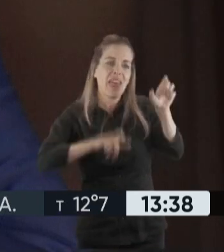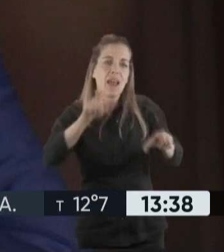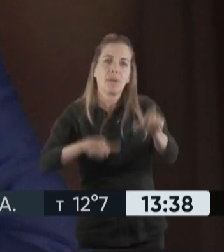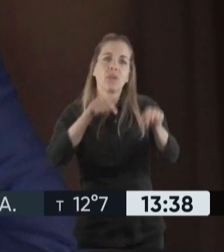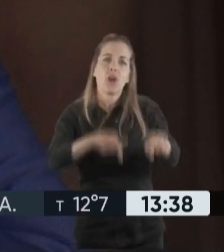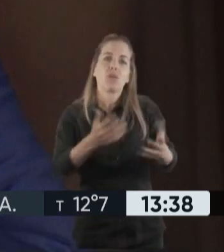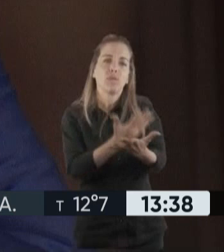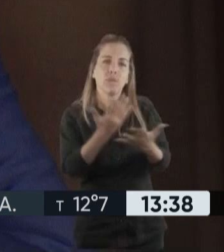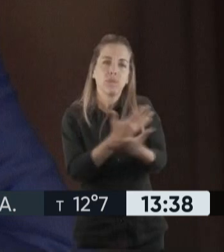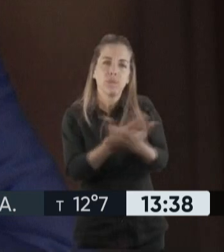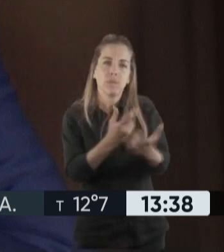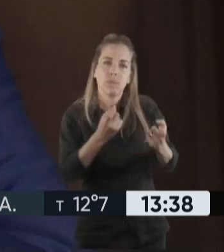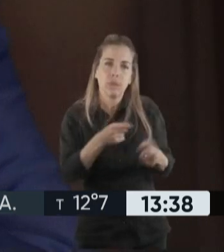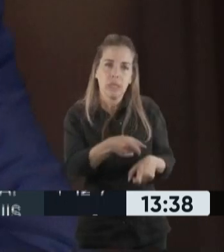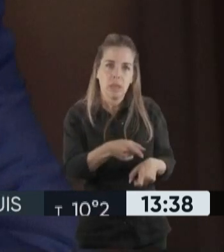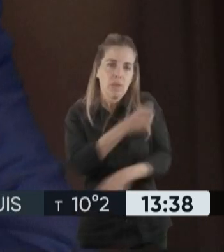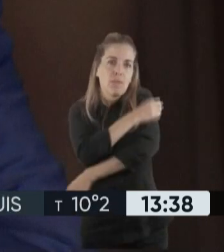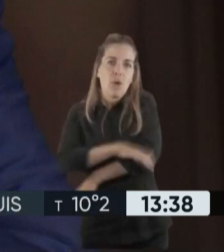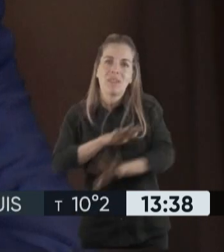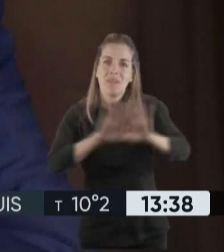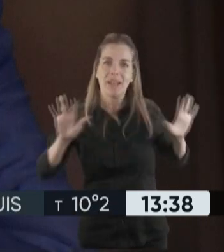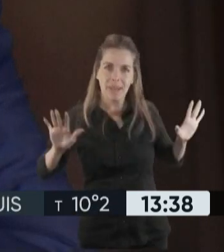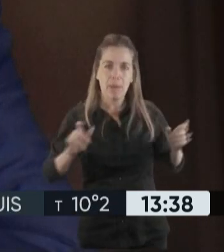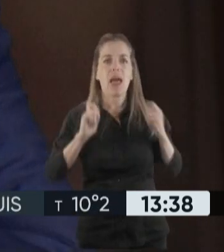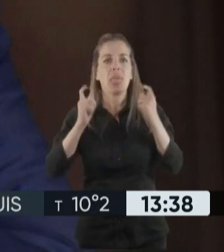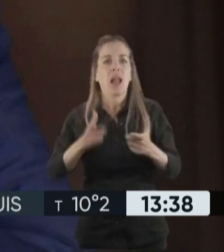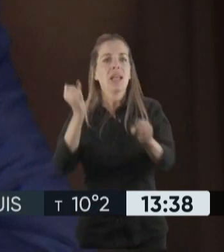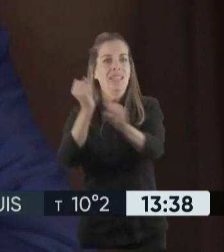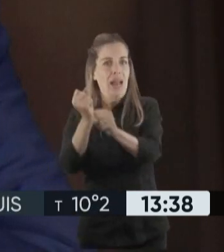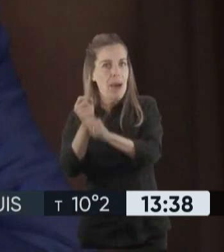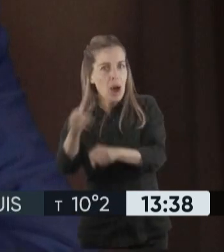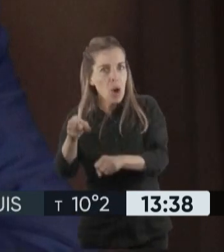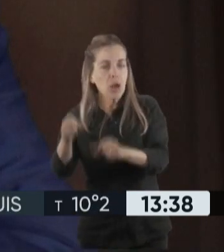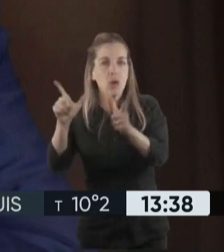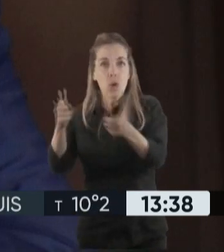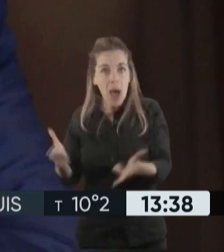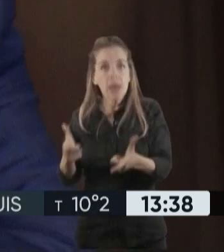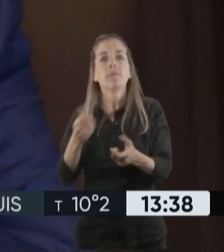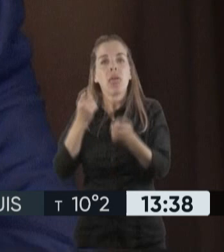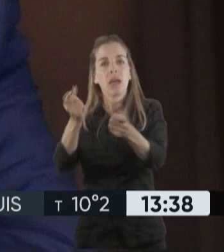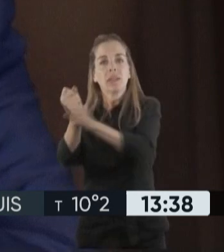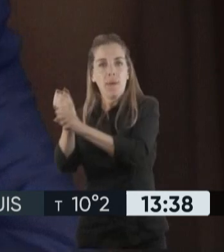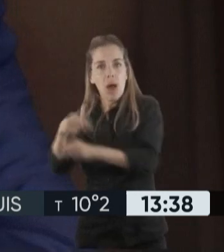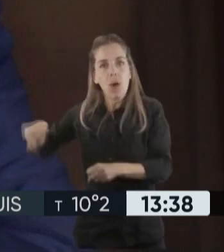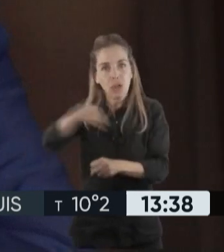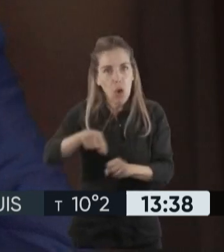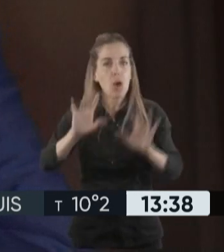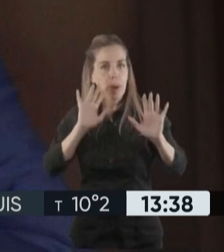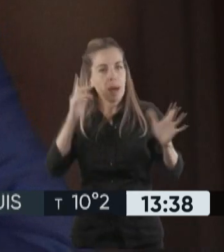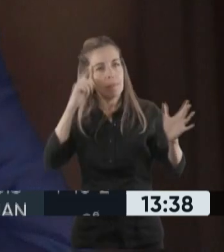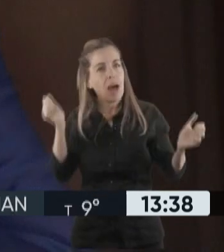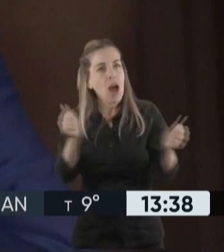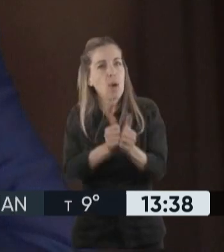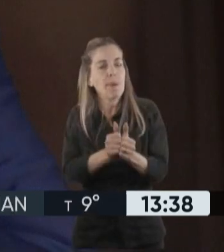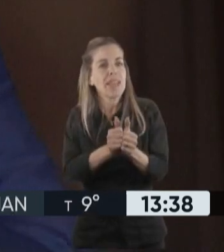están hundidos en la pobreza, para devolverles el trabajo a los que hoy no lo tienen, para estar al lado de la economía